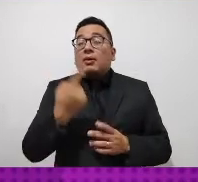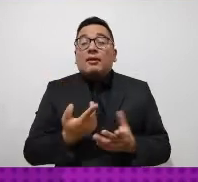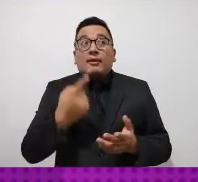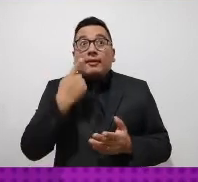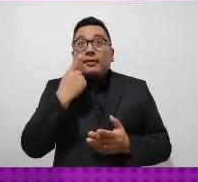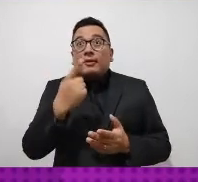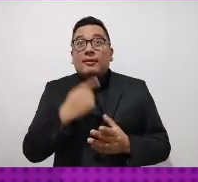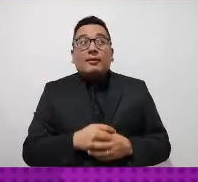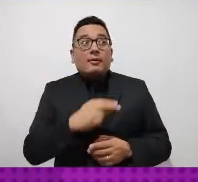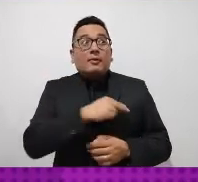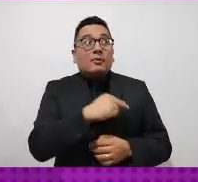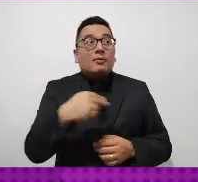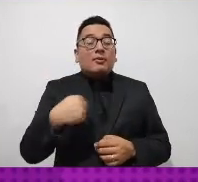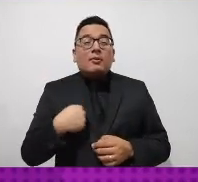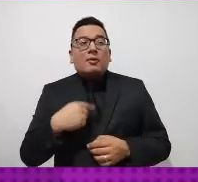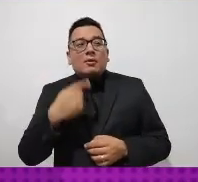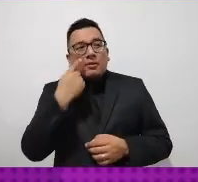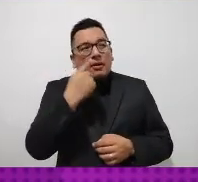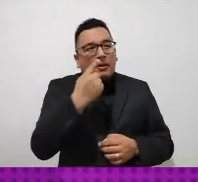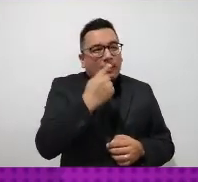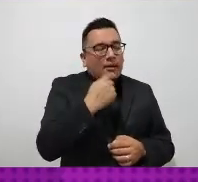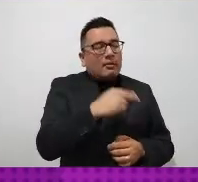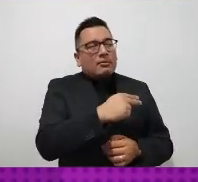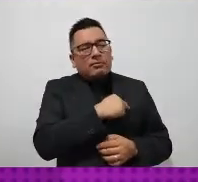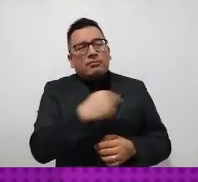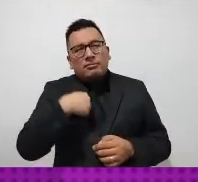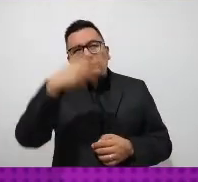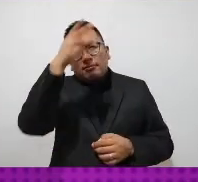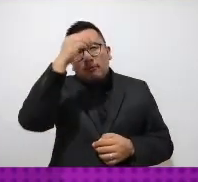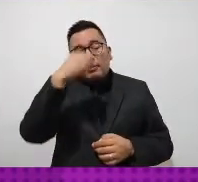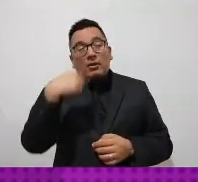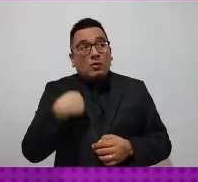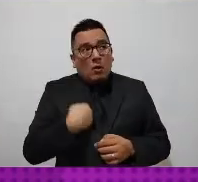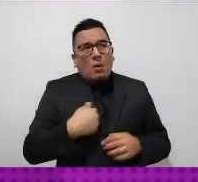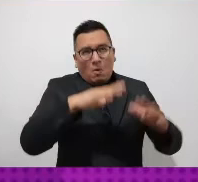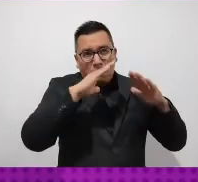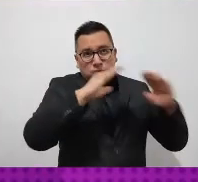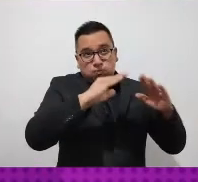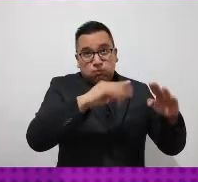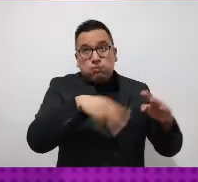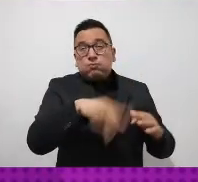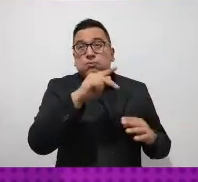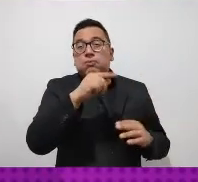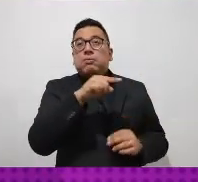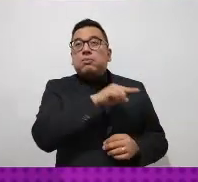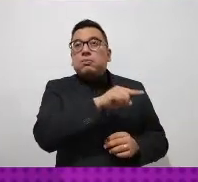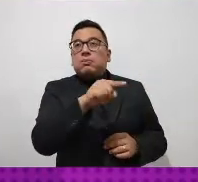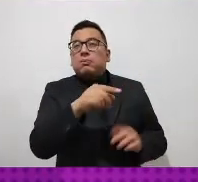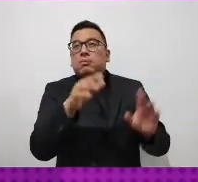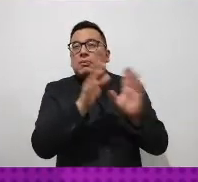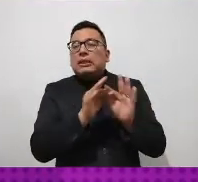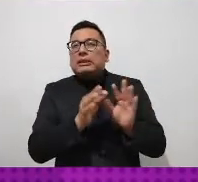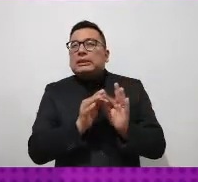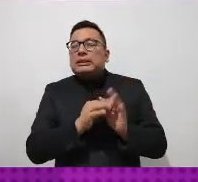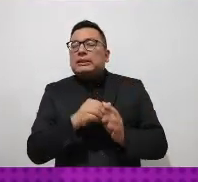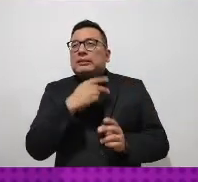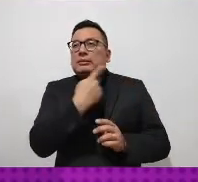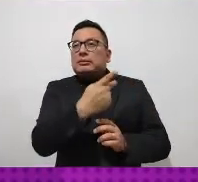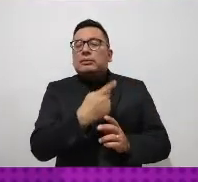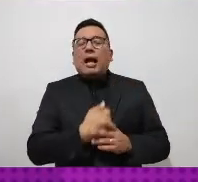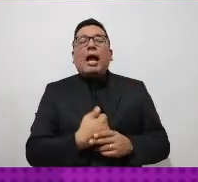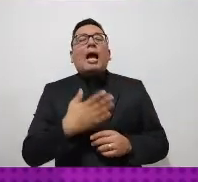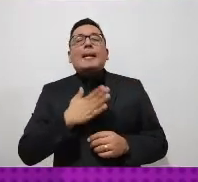porque se retroalimenta. O sea, yo les doy información nueva, pero ellas me